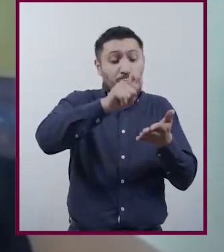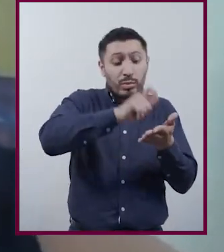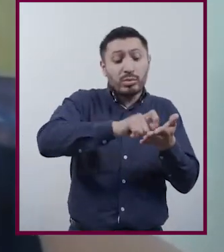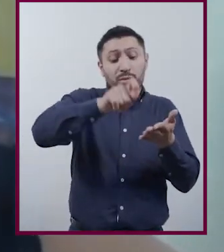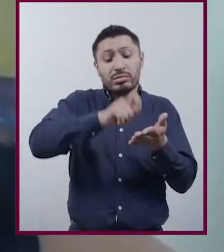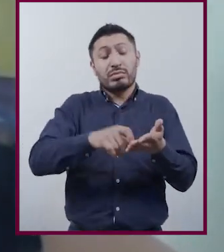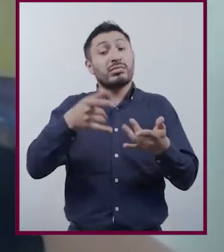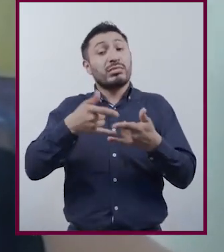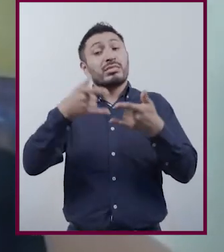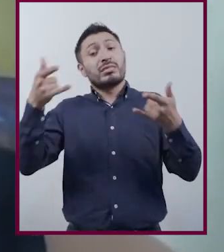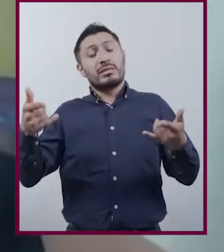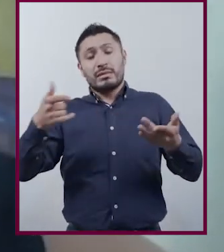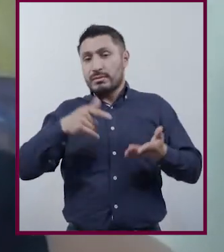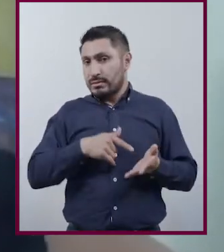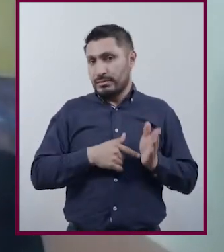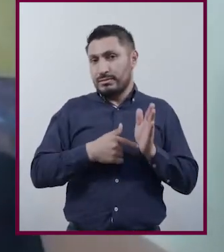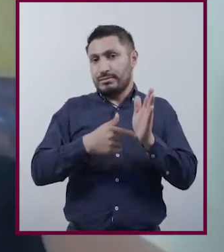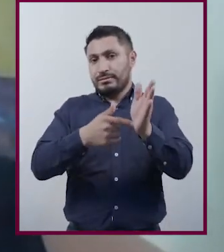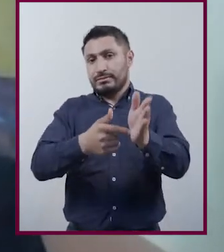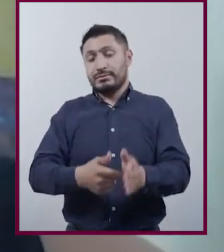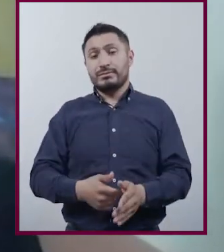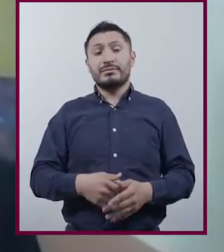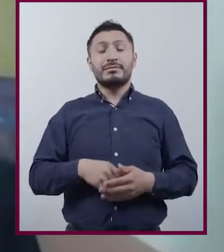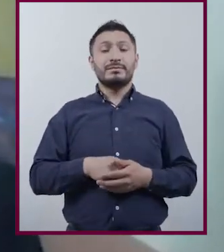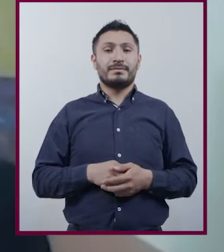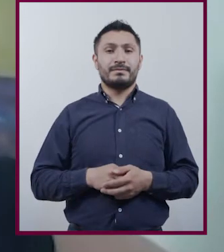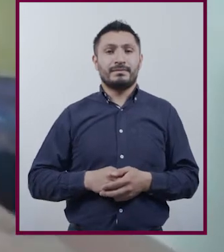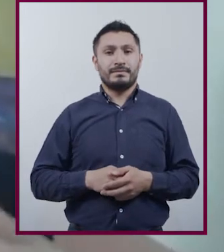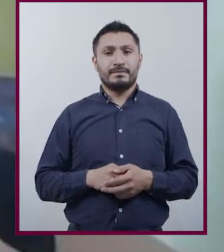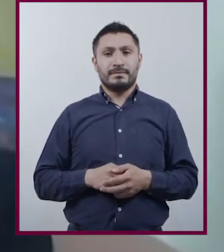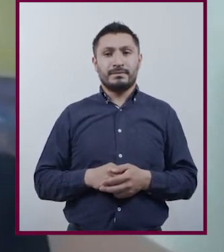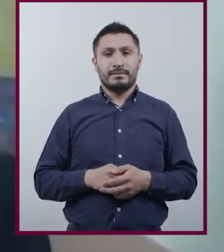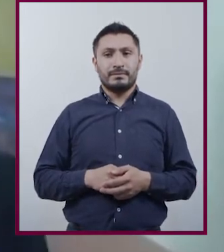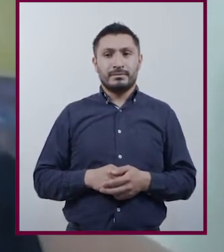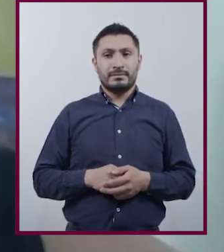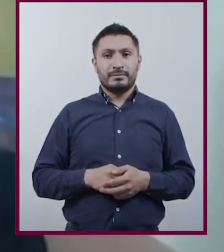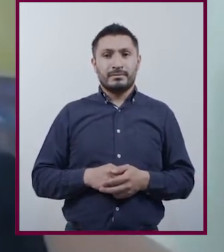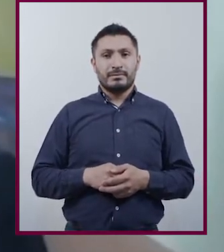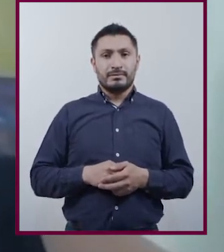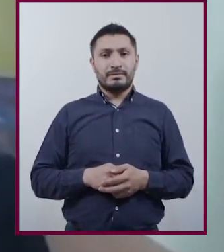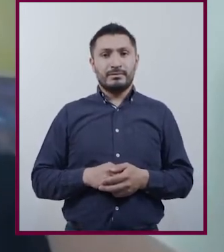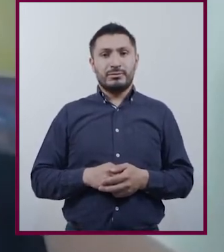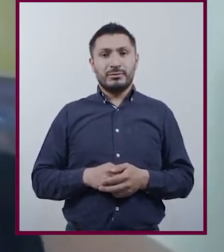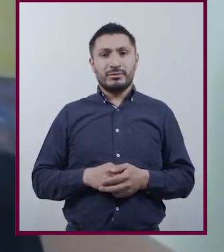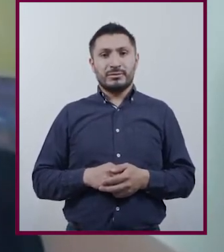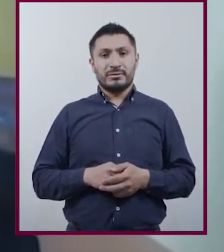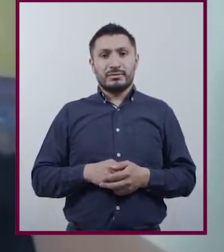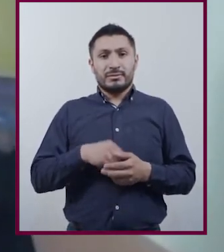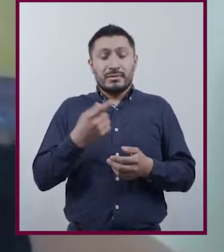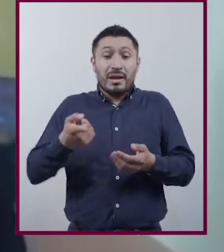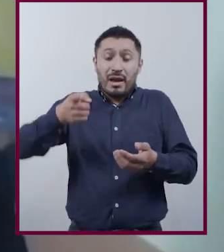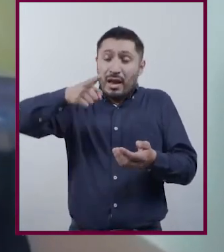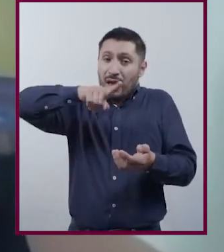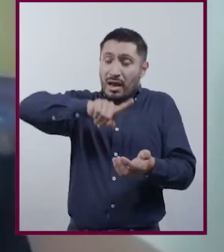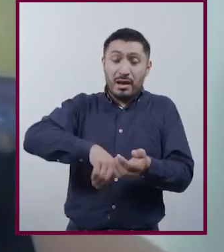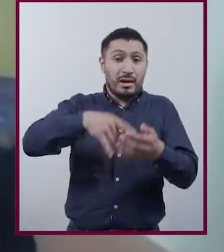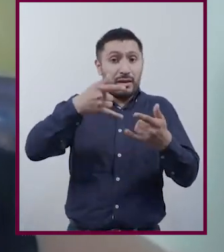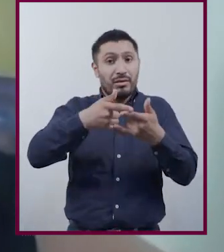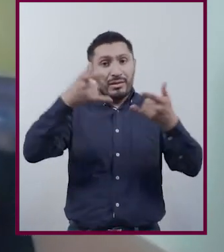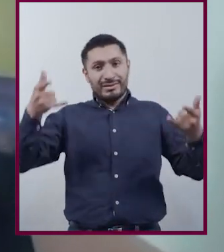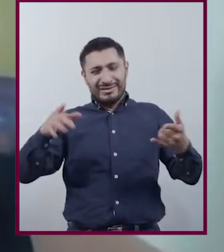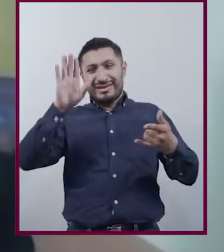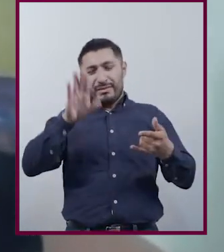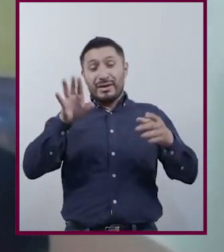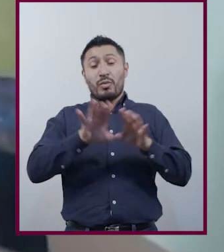cuenta, la historia con H mayúscula incide en la historia con H minúscula.